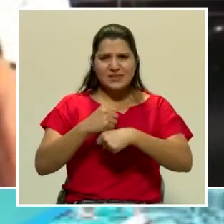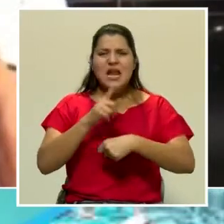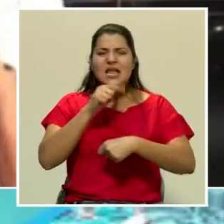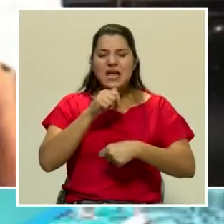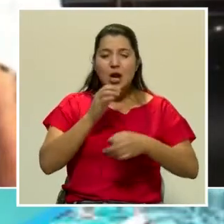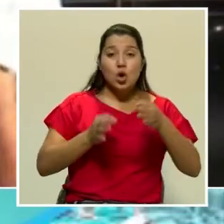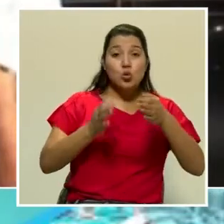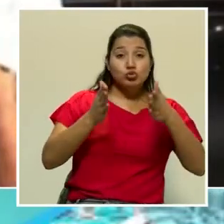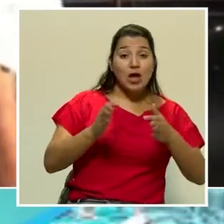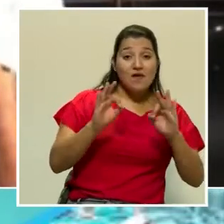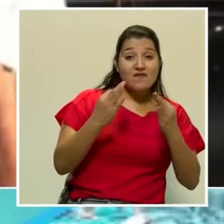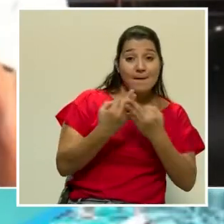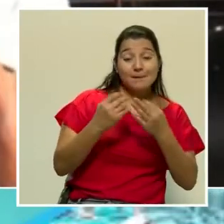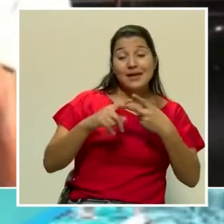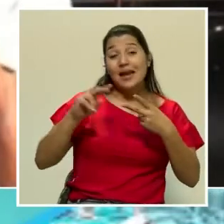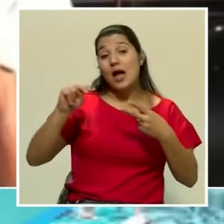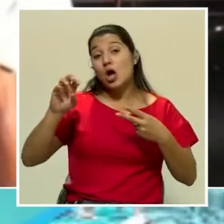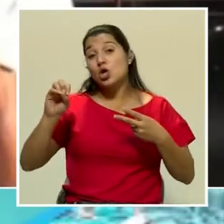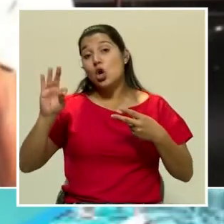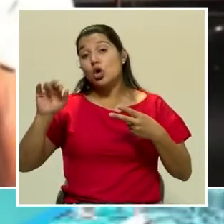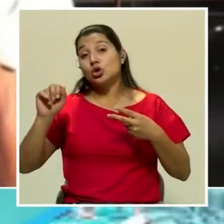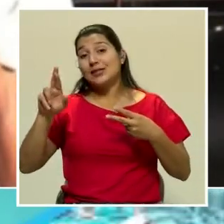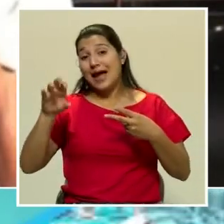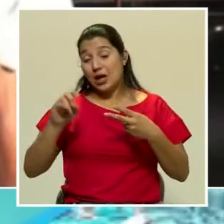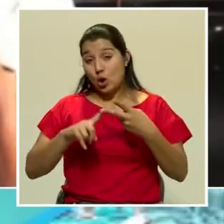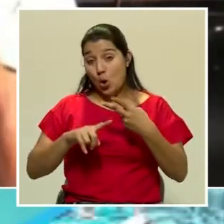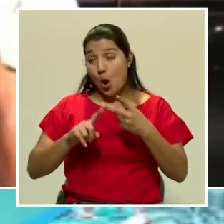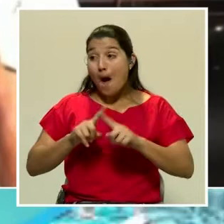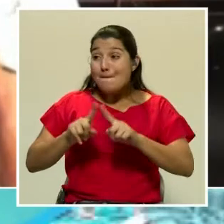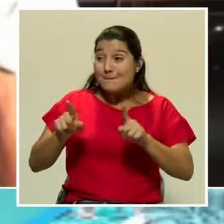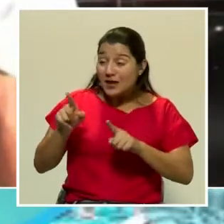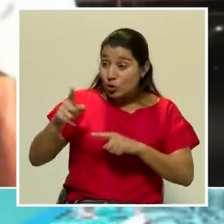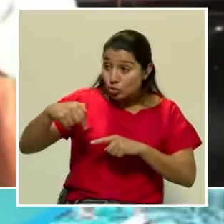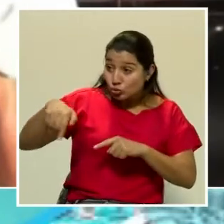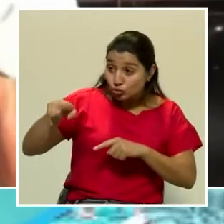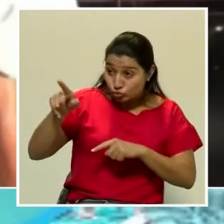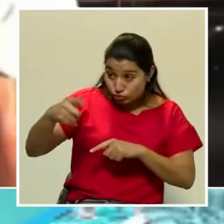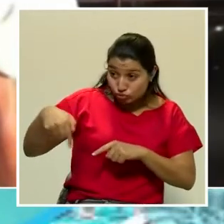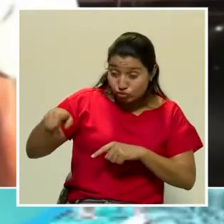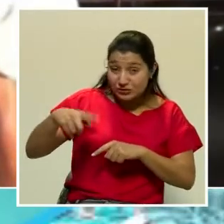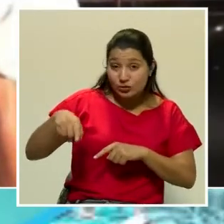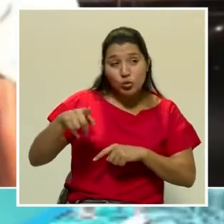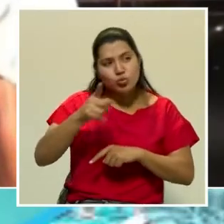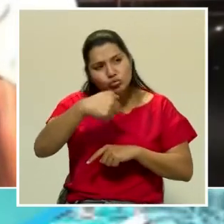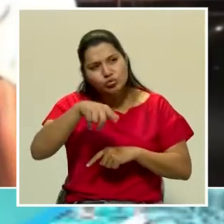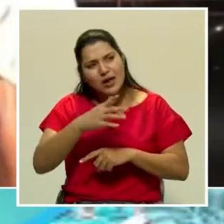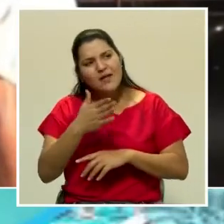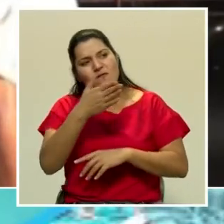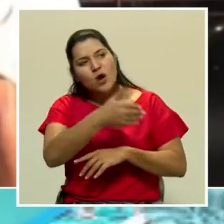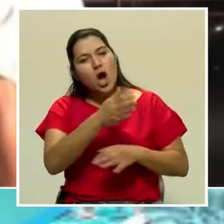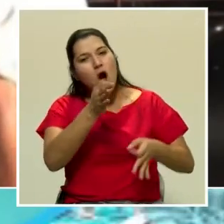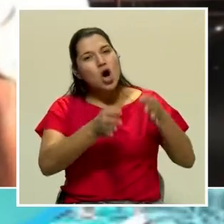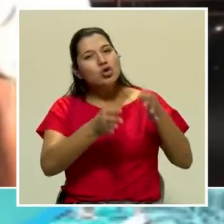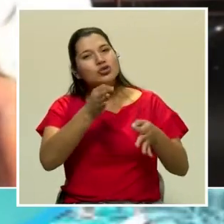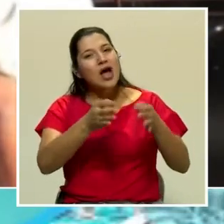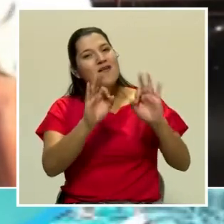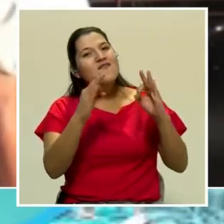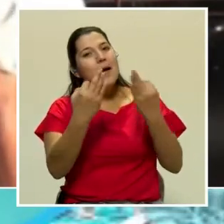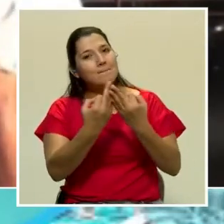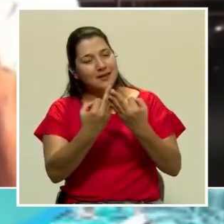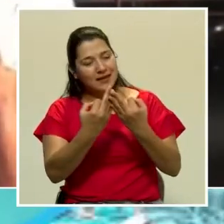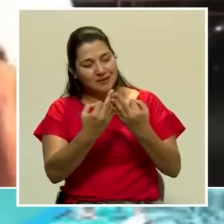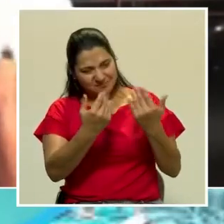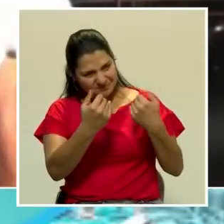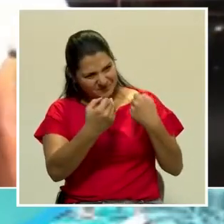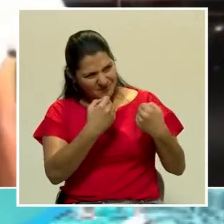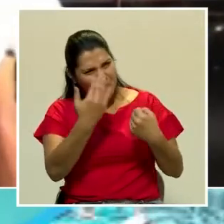notarios, pero usted me decía que ustedes lo hicieron particularmente en un juzgado de familia para detallar algo. Explíquenos sobre eso. Sí, efectivamente,